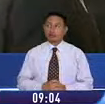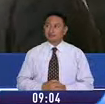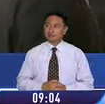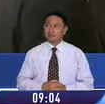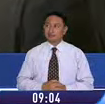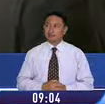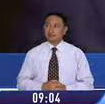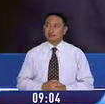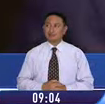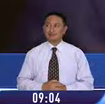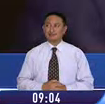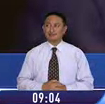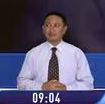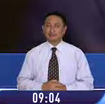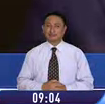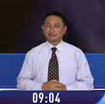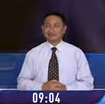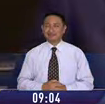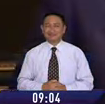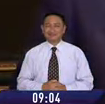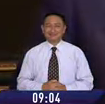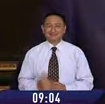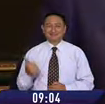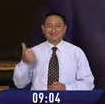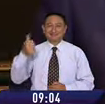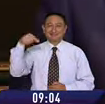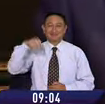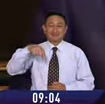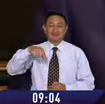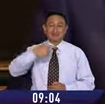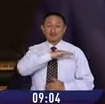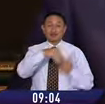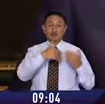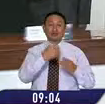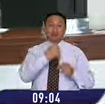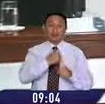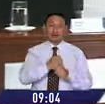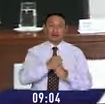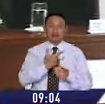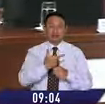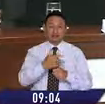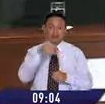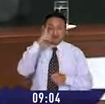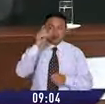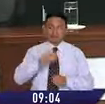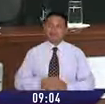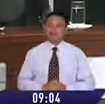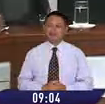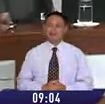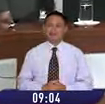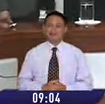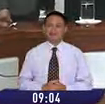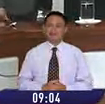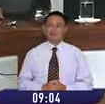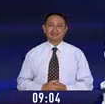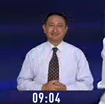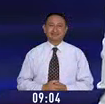existan cambios, pues sus cargos están a disposición del presidente. Informó Priscila